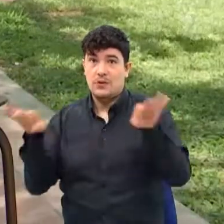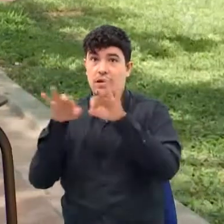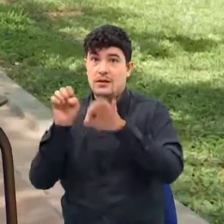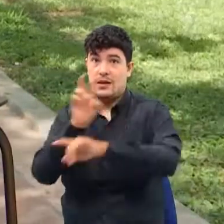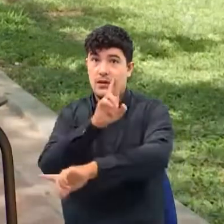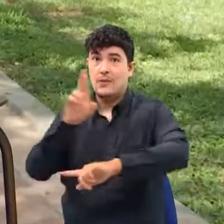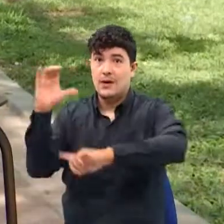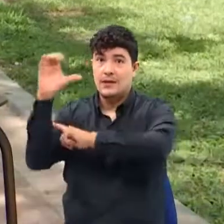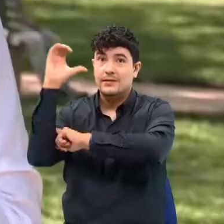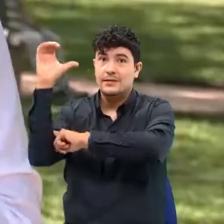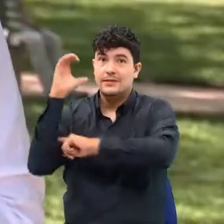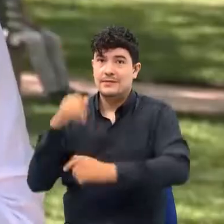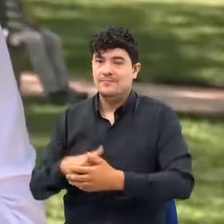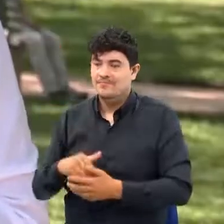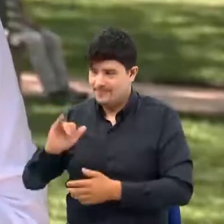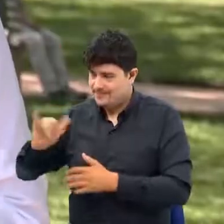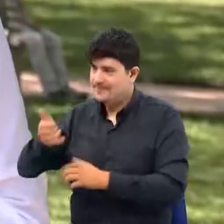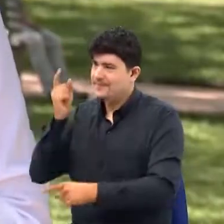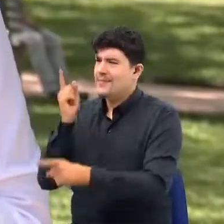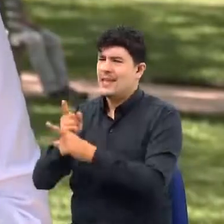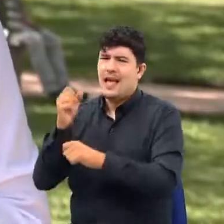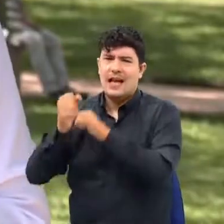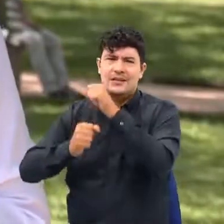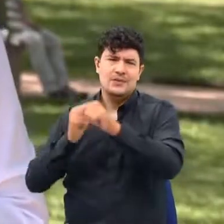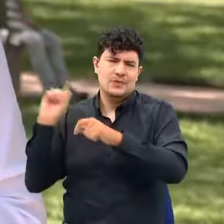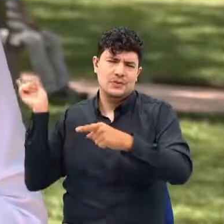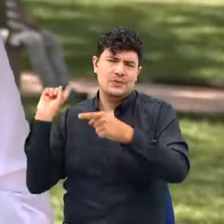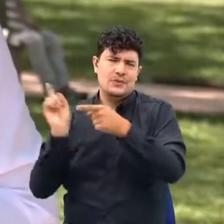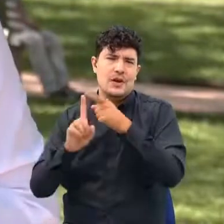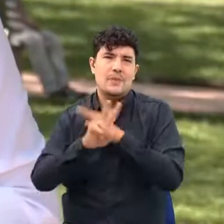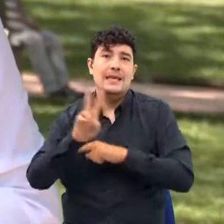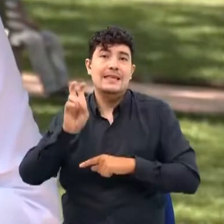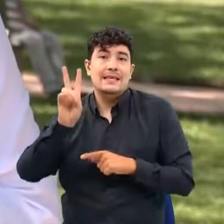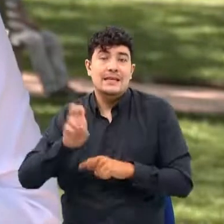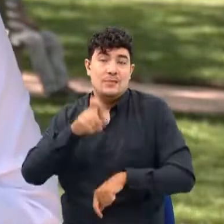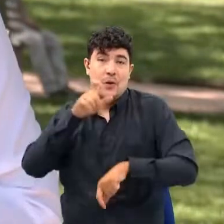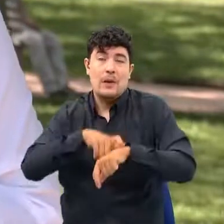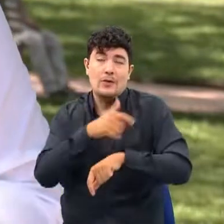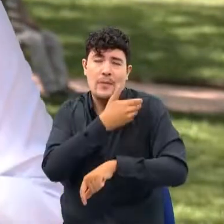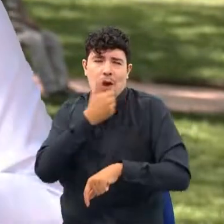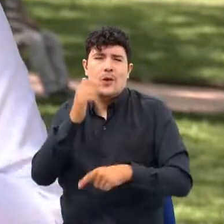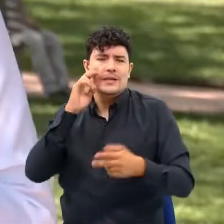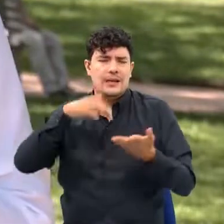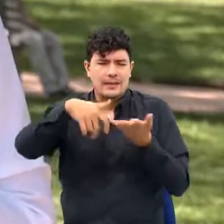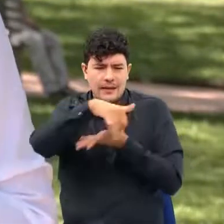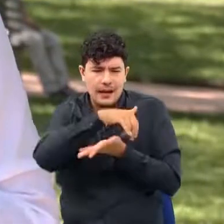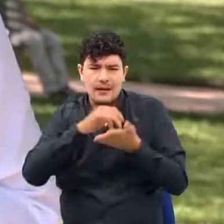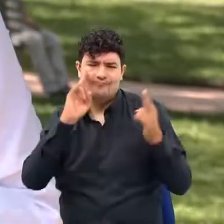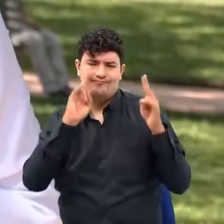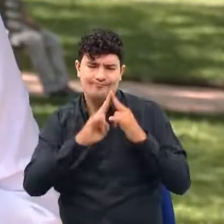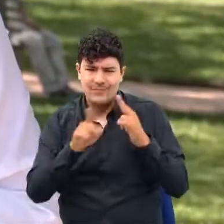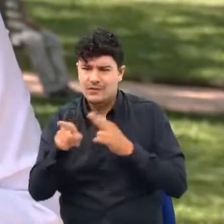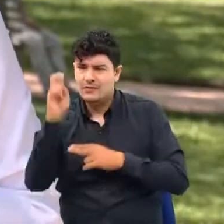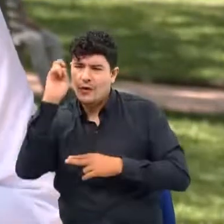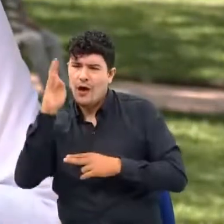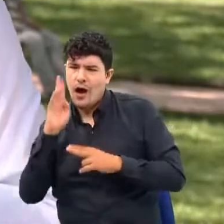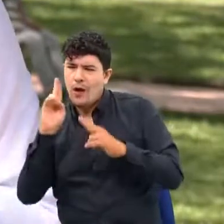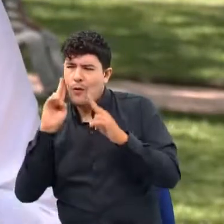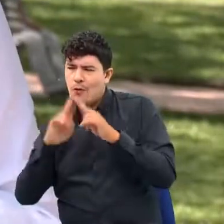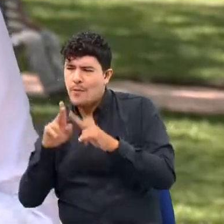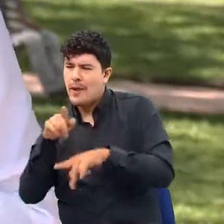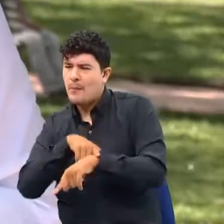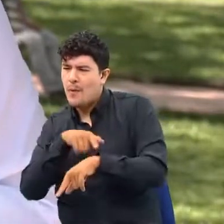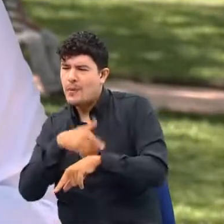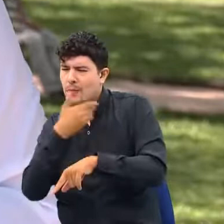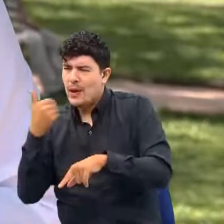colombiano. Así es, Sergio. Son 27 años de estar en los mejores momentos del Gran Santander, de llevar los mejores acontecimientos, de estar en